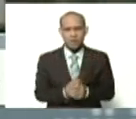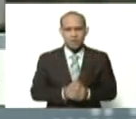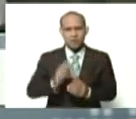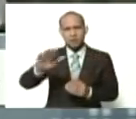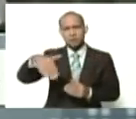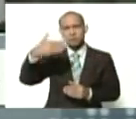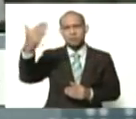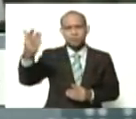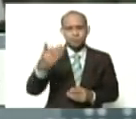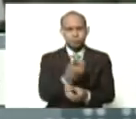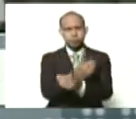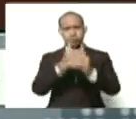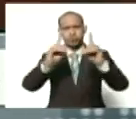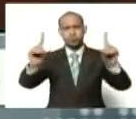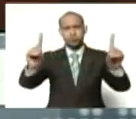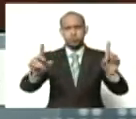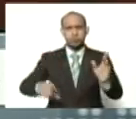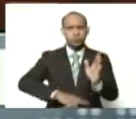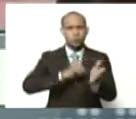gran democratizador